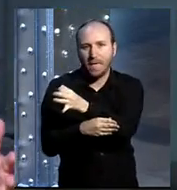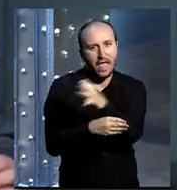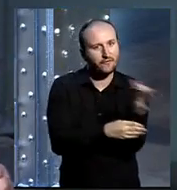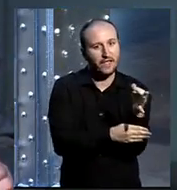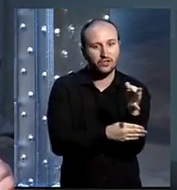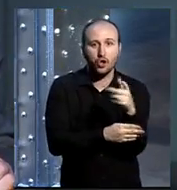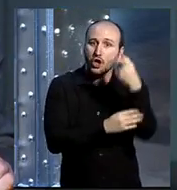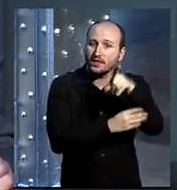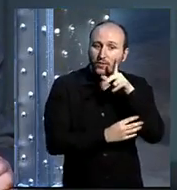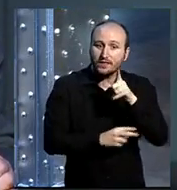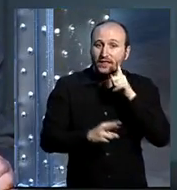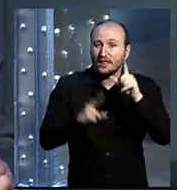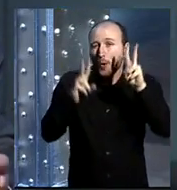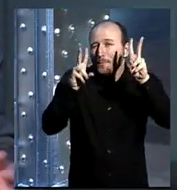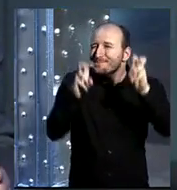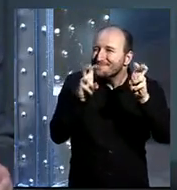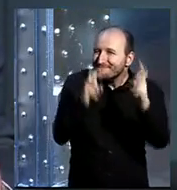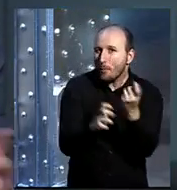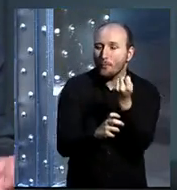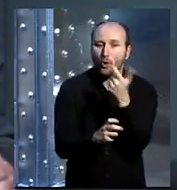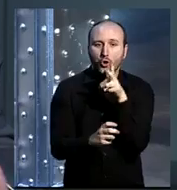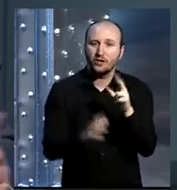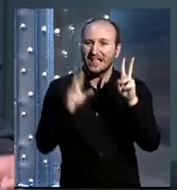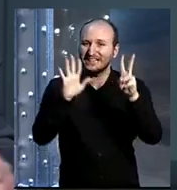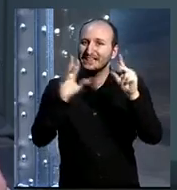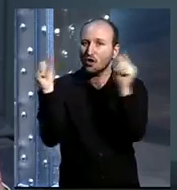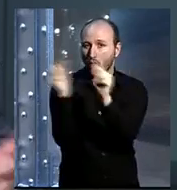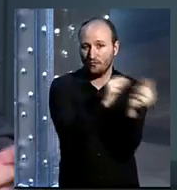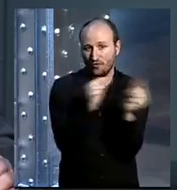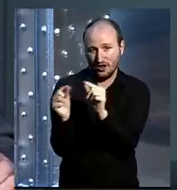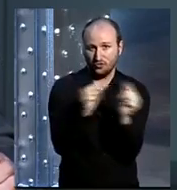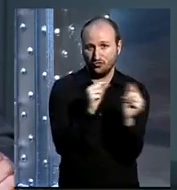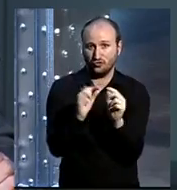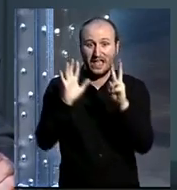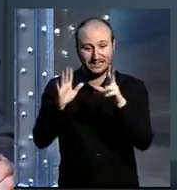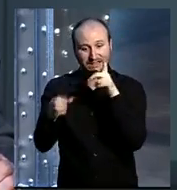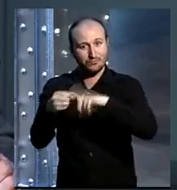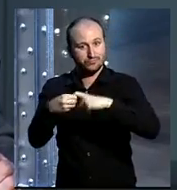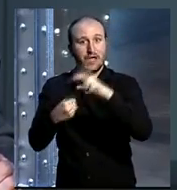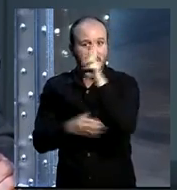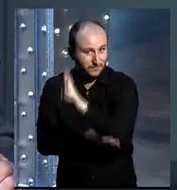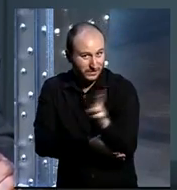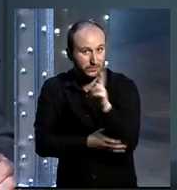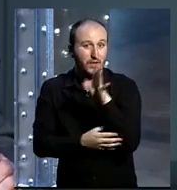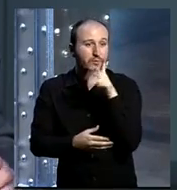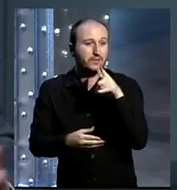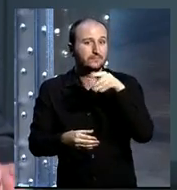comillas, debaten los conflictos. 7 contribuciones, repito, de la academia, de